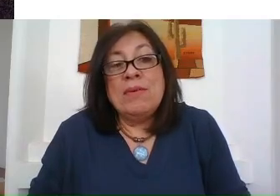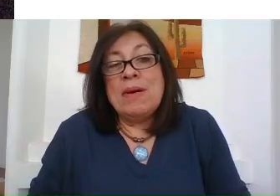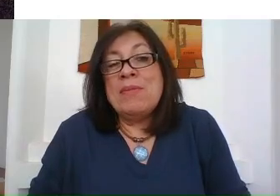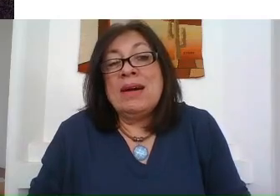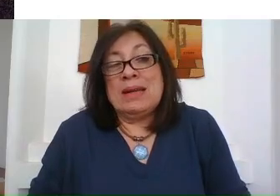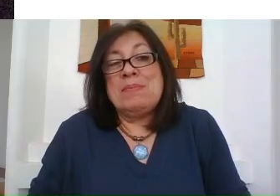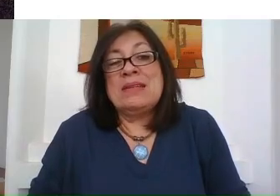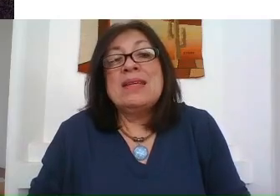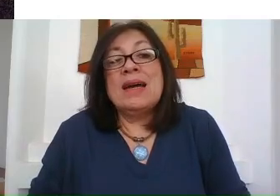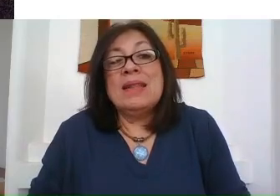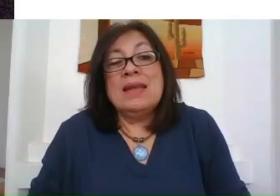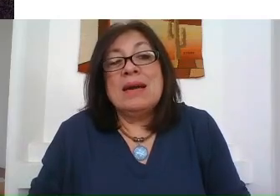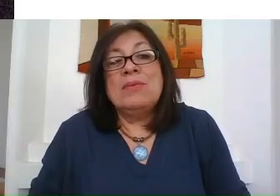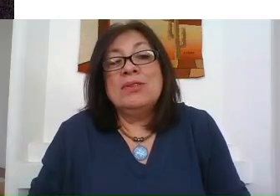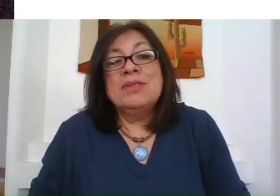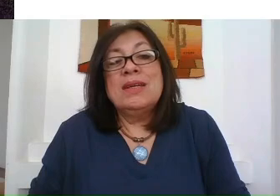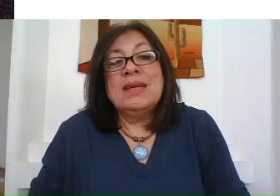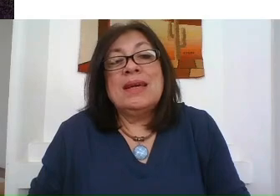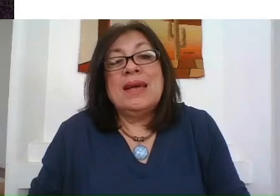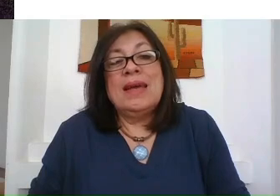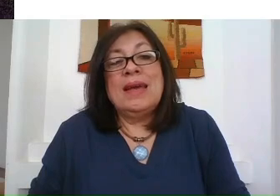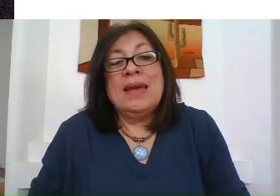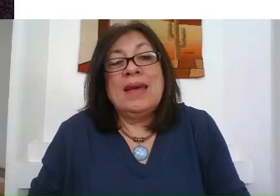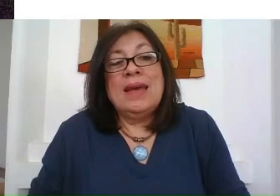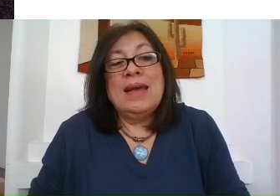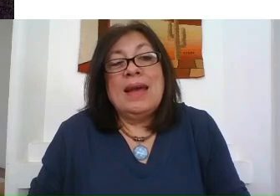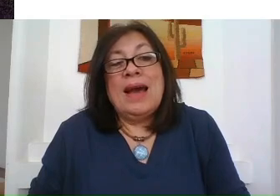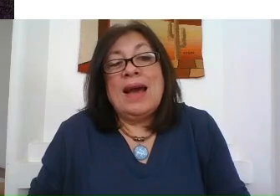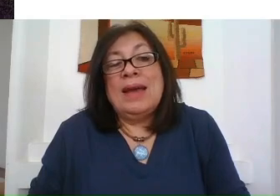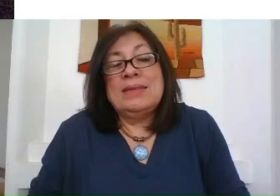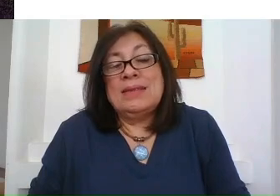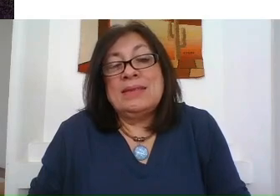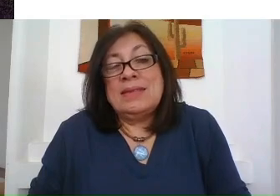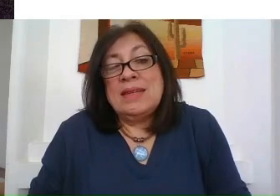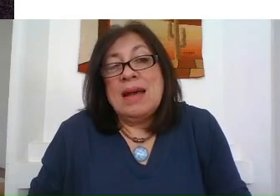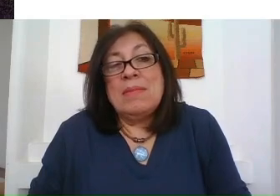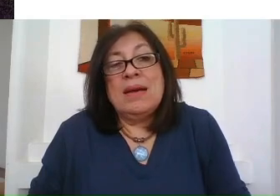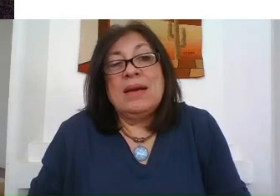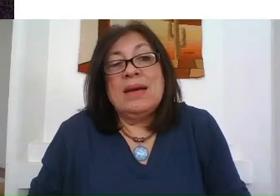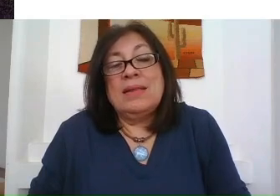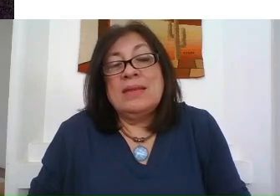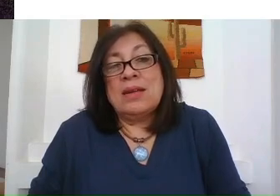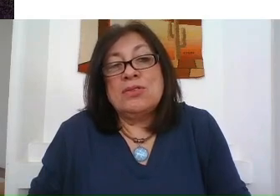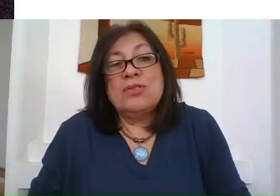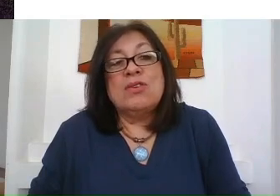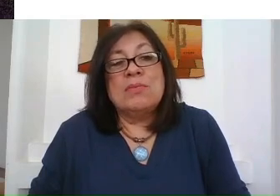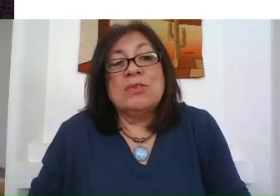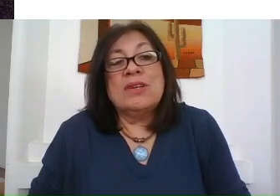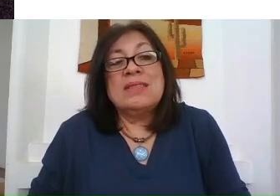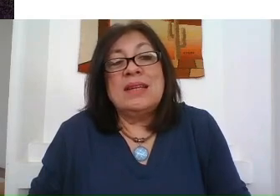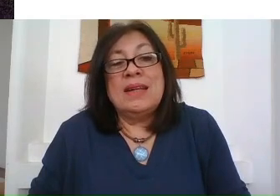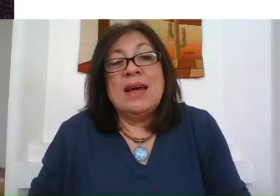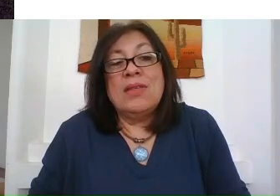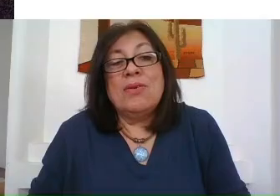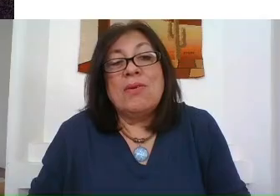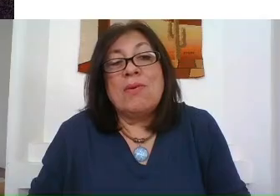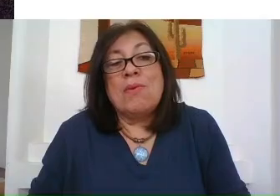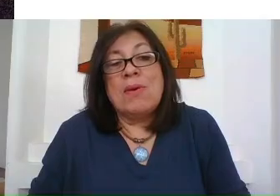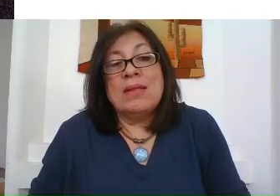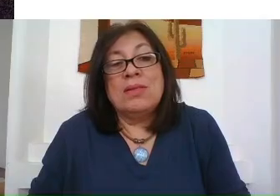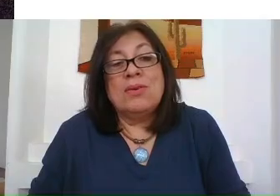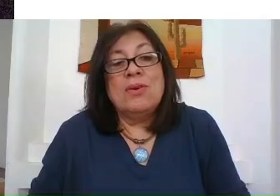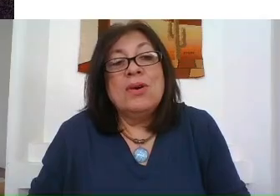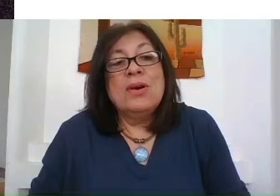Pero bueno, vamos a repasar, digamos, que se llama desarrollo psicomotor